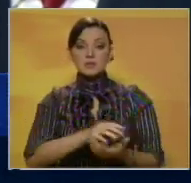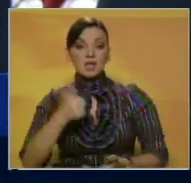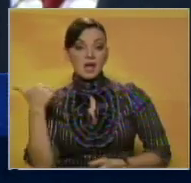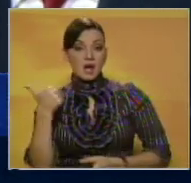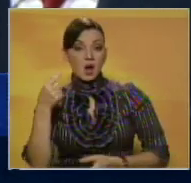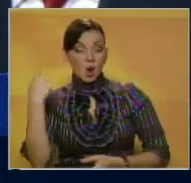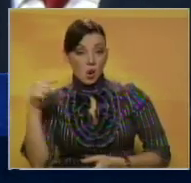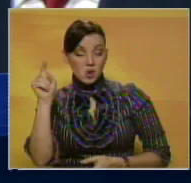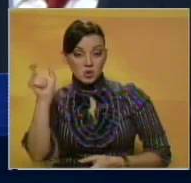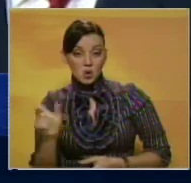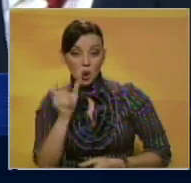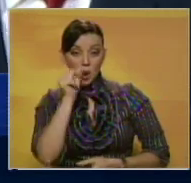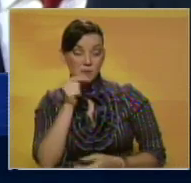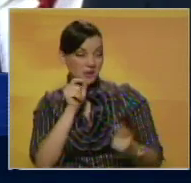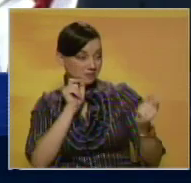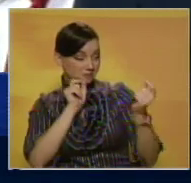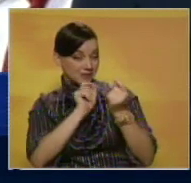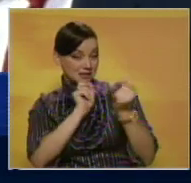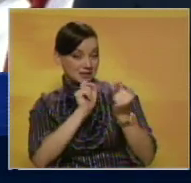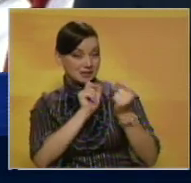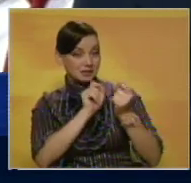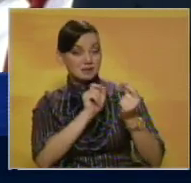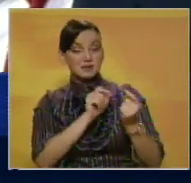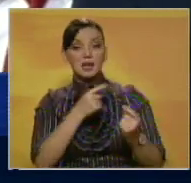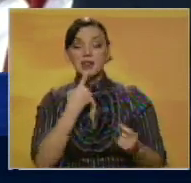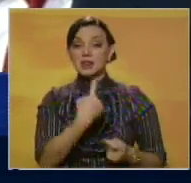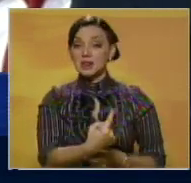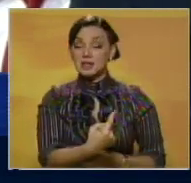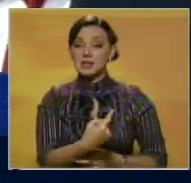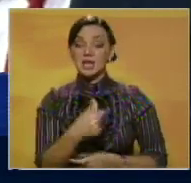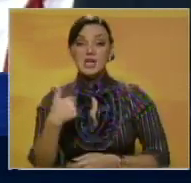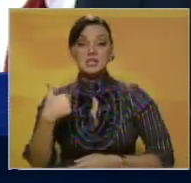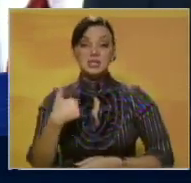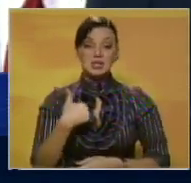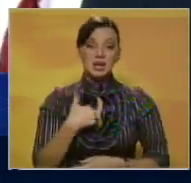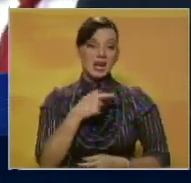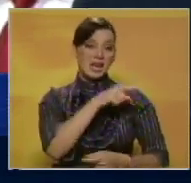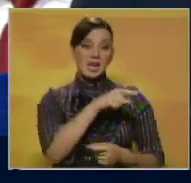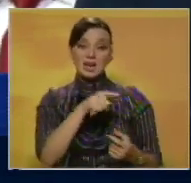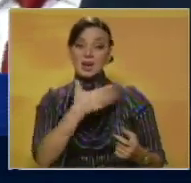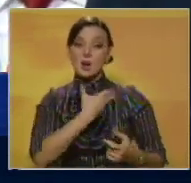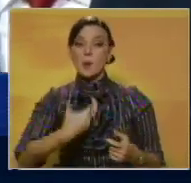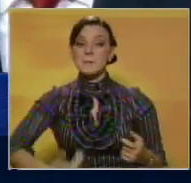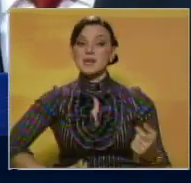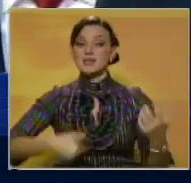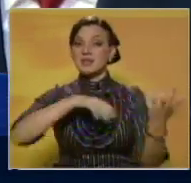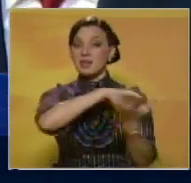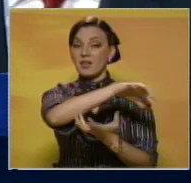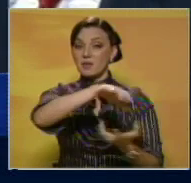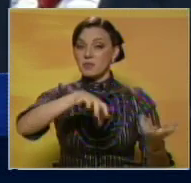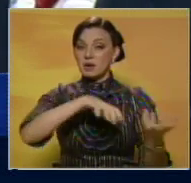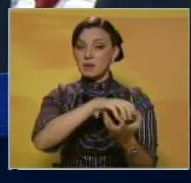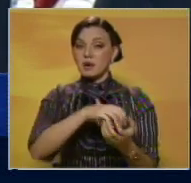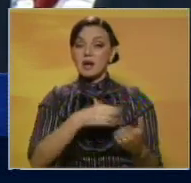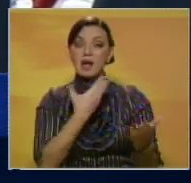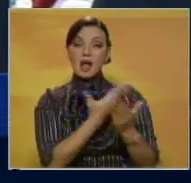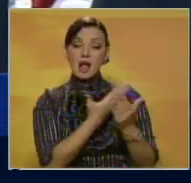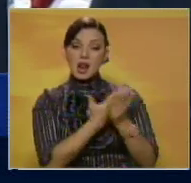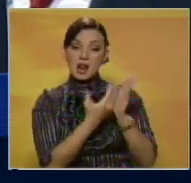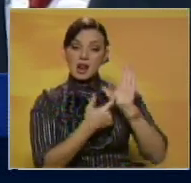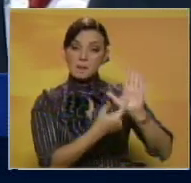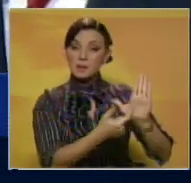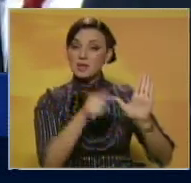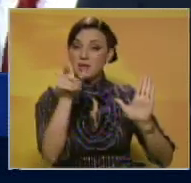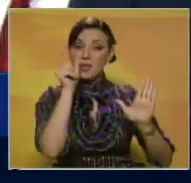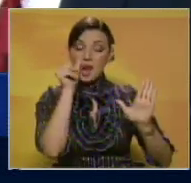los aspirantes que más se enfrentó a Trump al asegurar que sería el presidente del caos. Bush puntualizó que la propuesta del magnate no